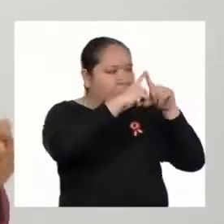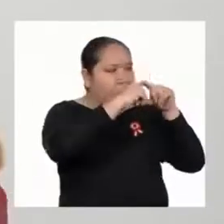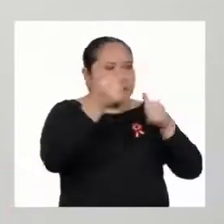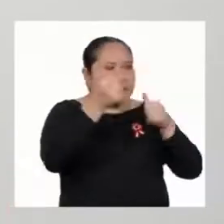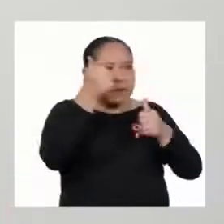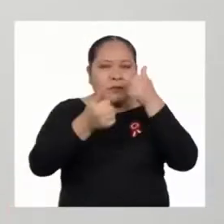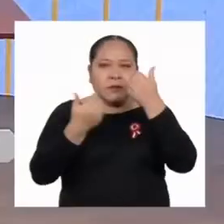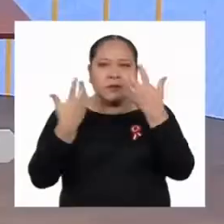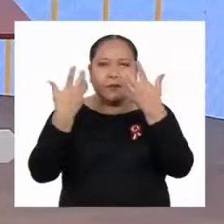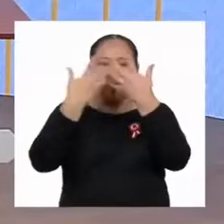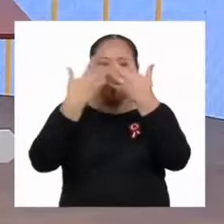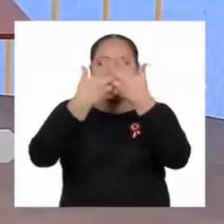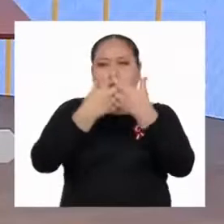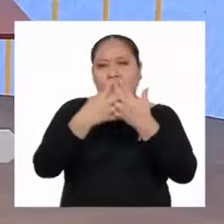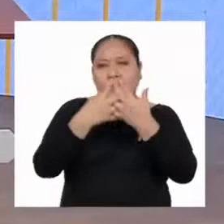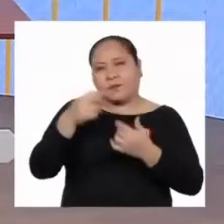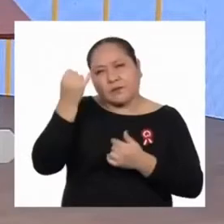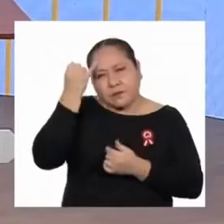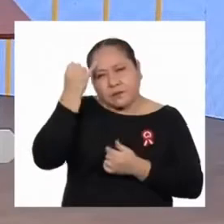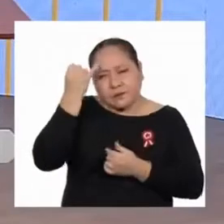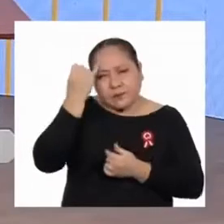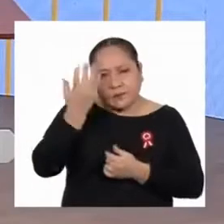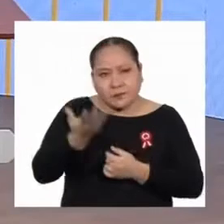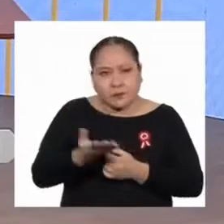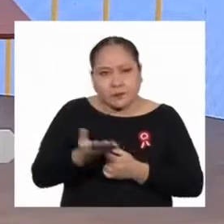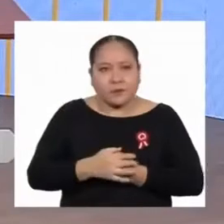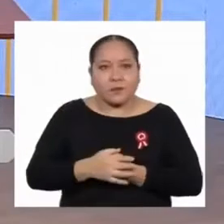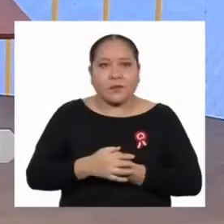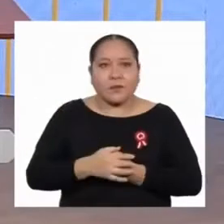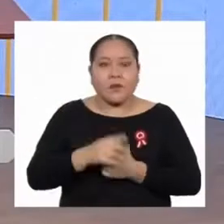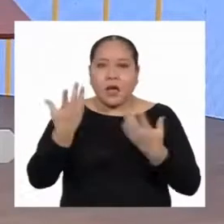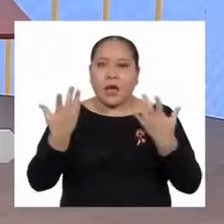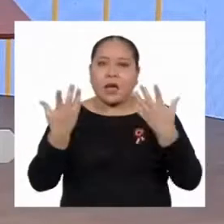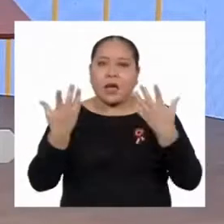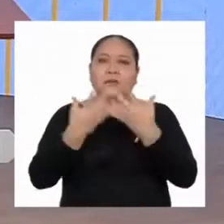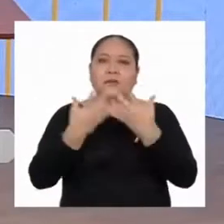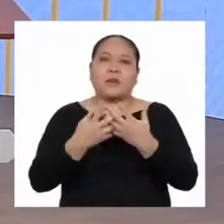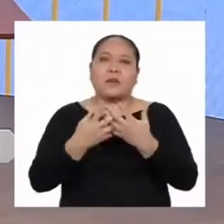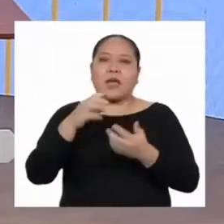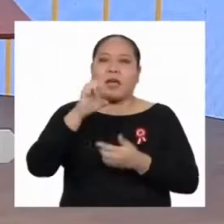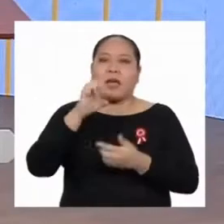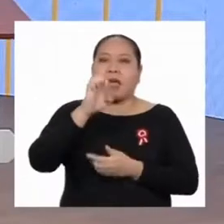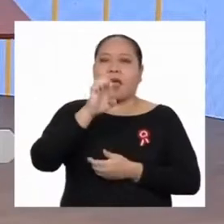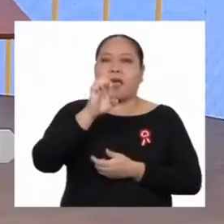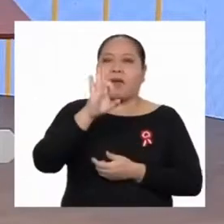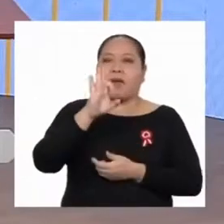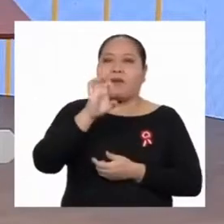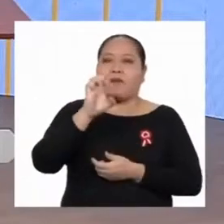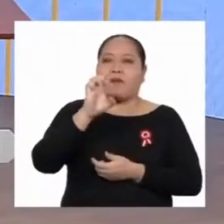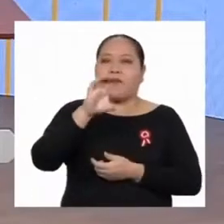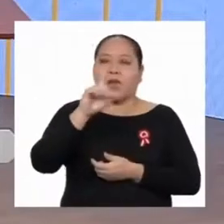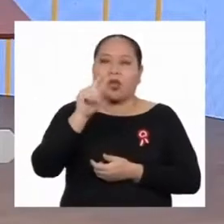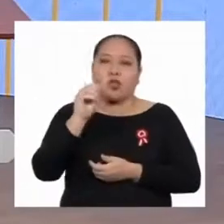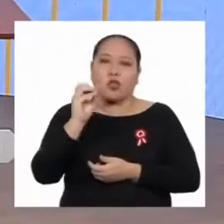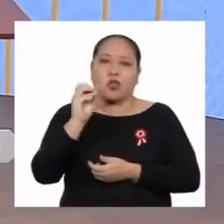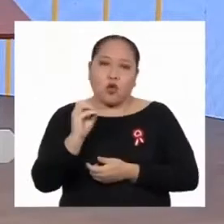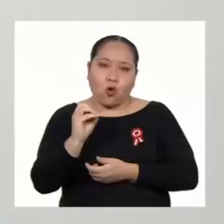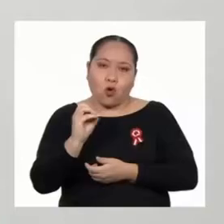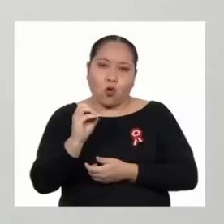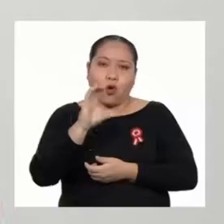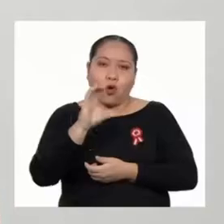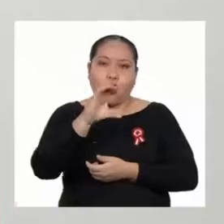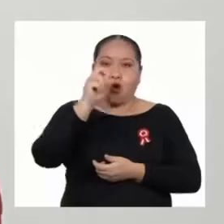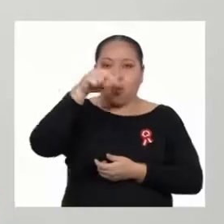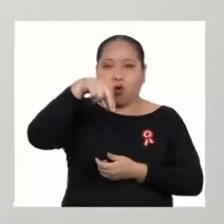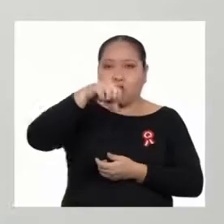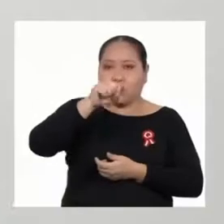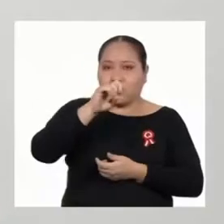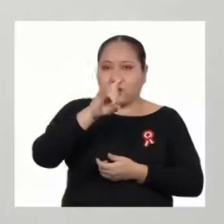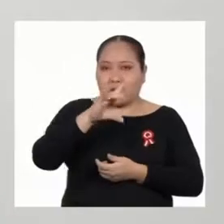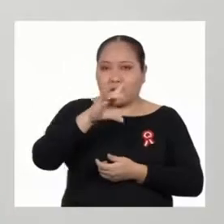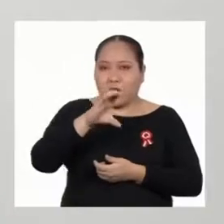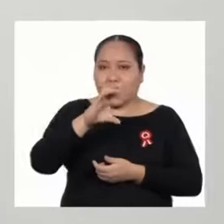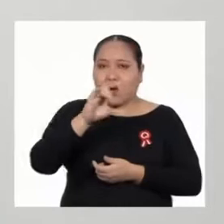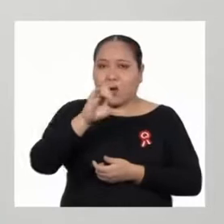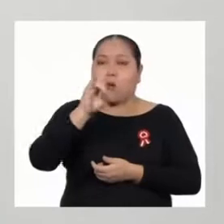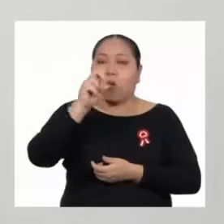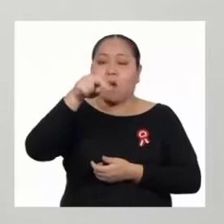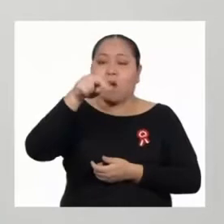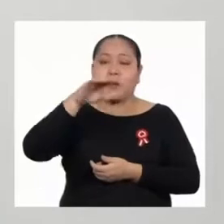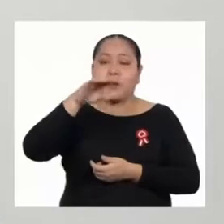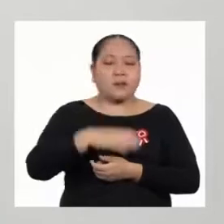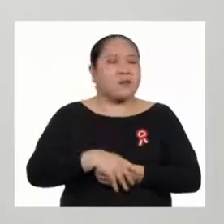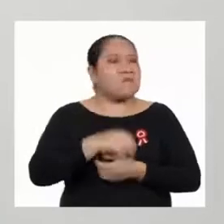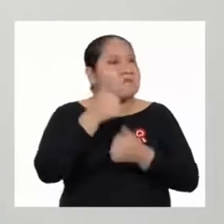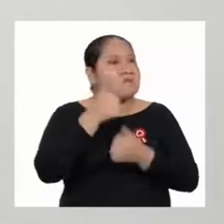lógica encontramos? Una relación de efecto o consecuencia. ¿Ustedes qué dicen? Buena observación,